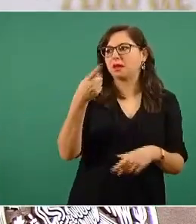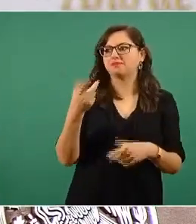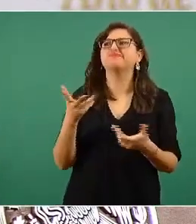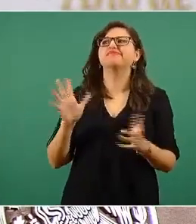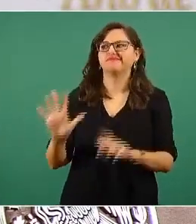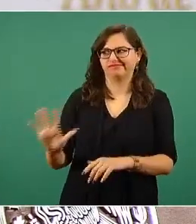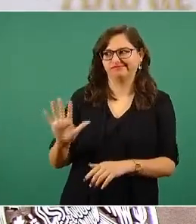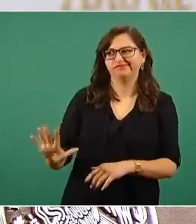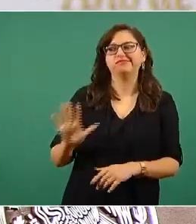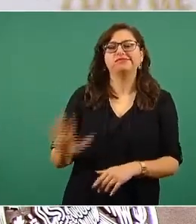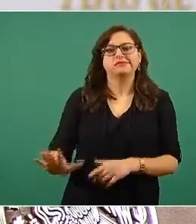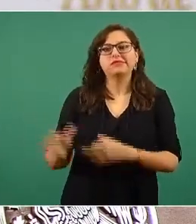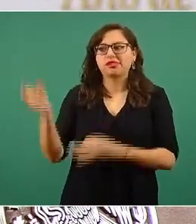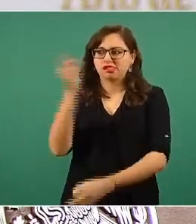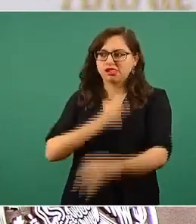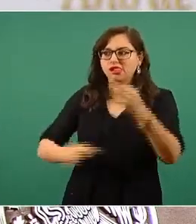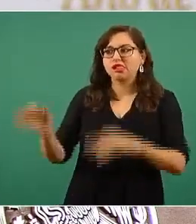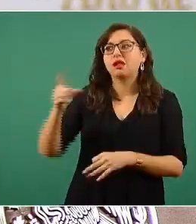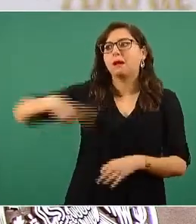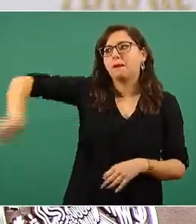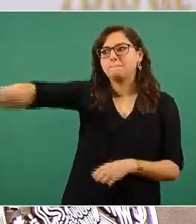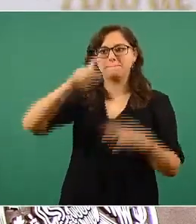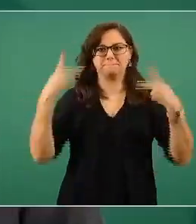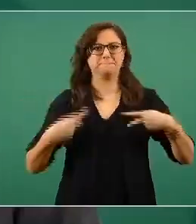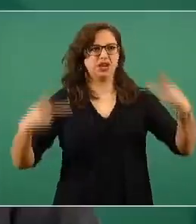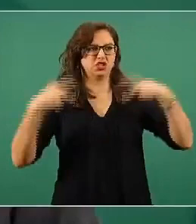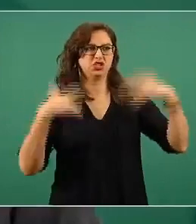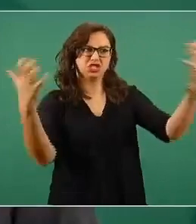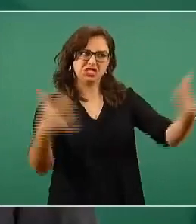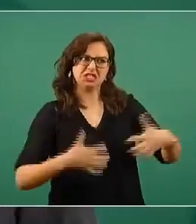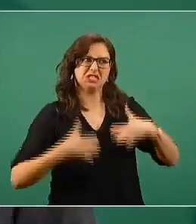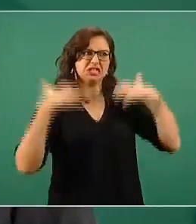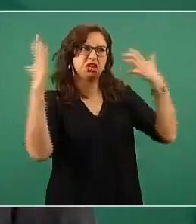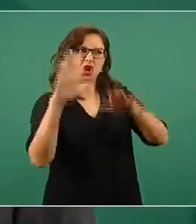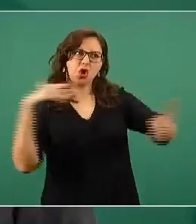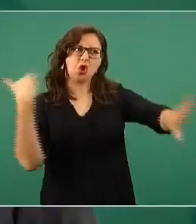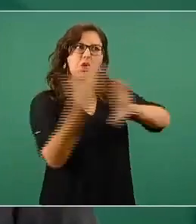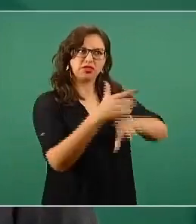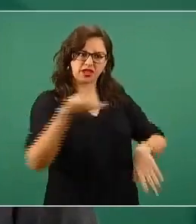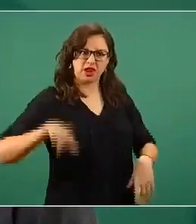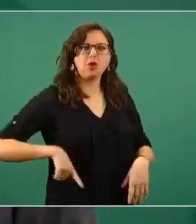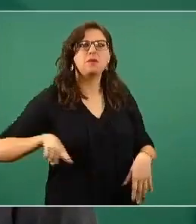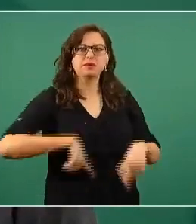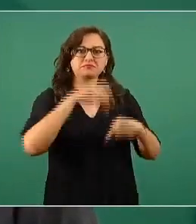a echar encima. El pueblo fue solidario, fue fraterno,